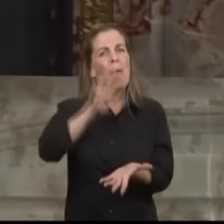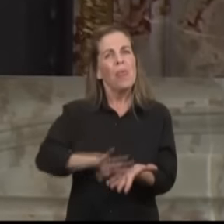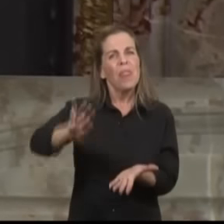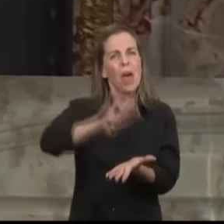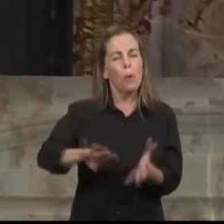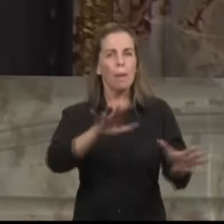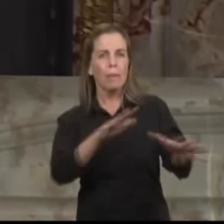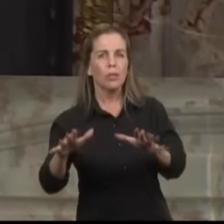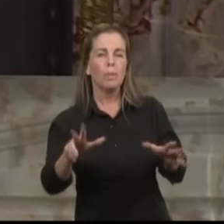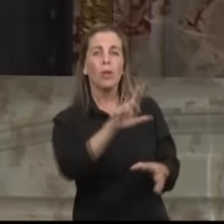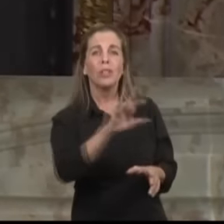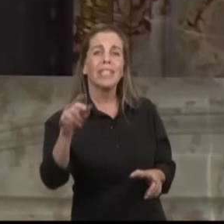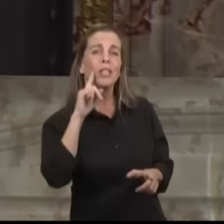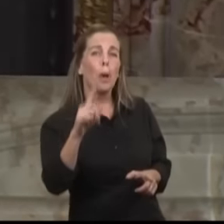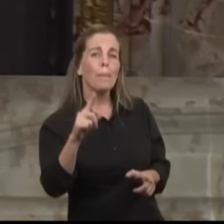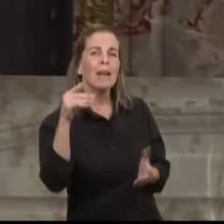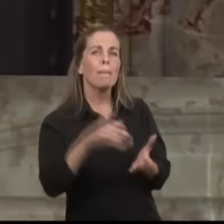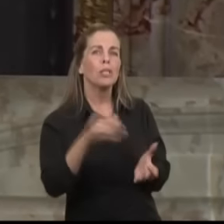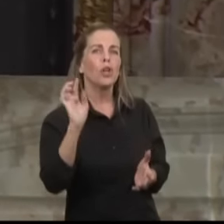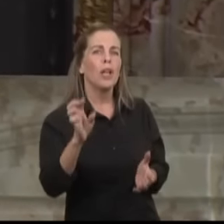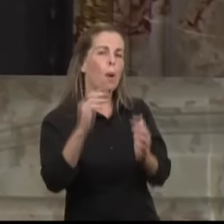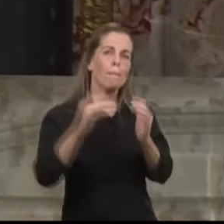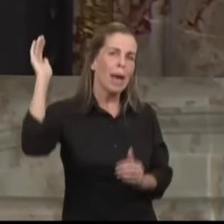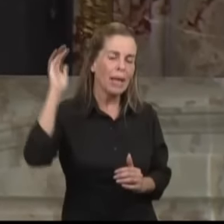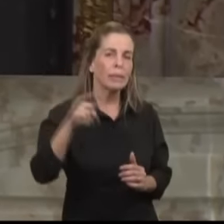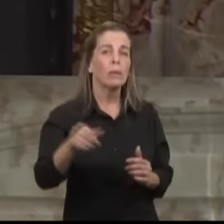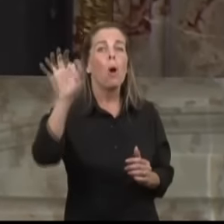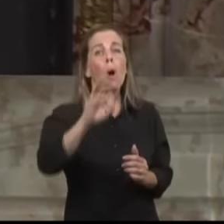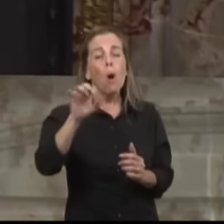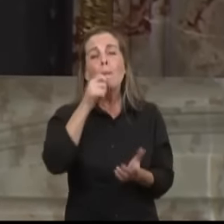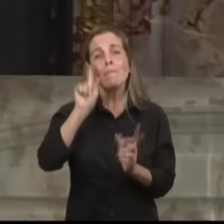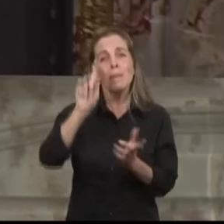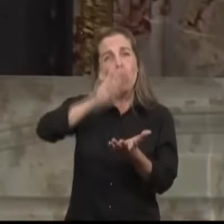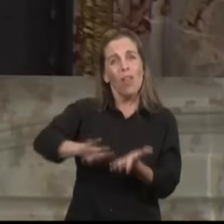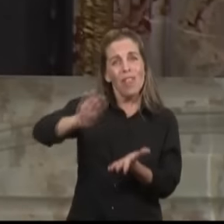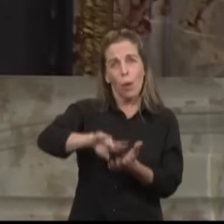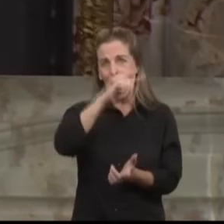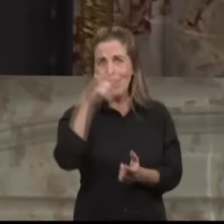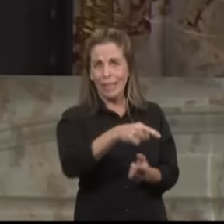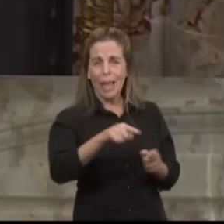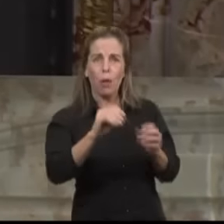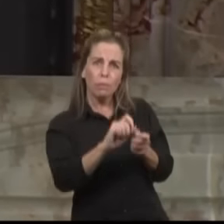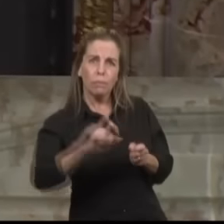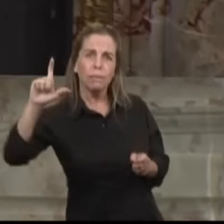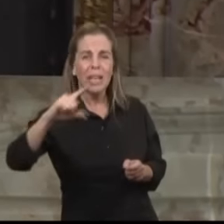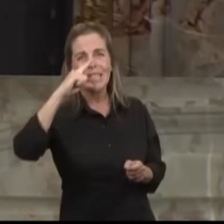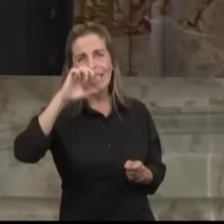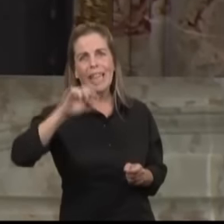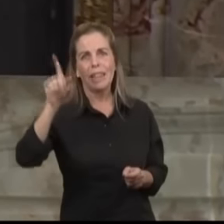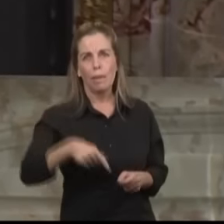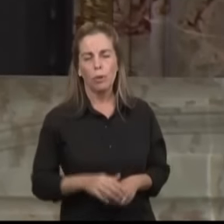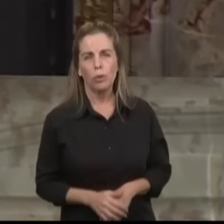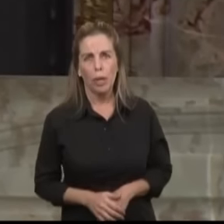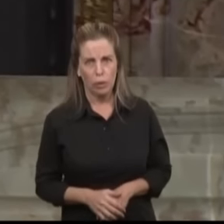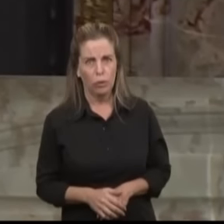adicional de más de 300.000 millones de dólares o un incremento de la deuda del Estado Nacional de 70%.